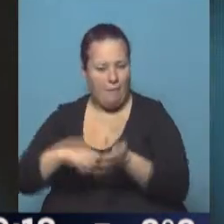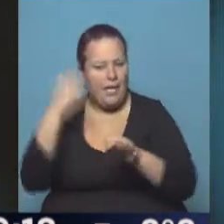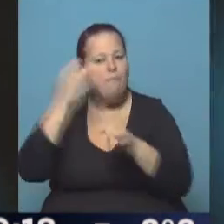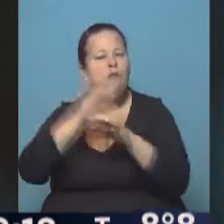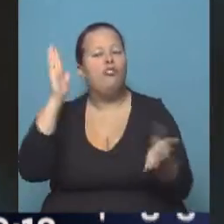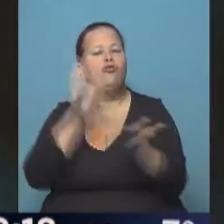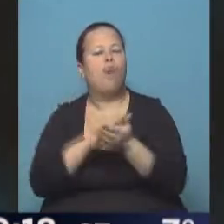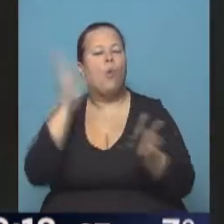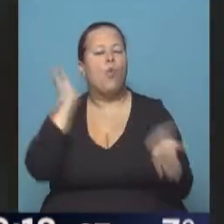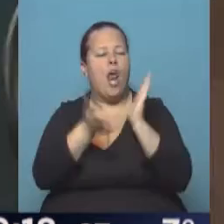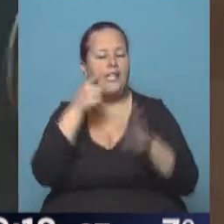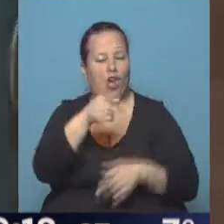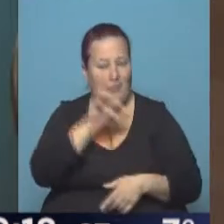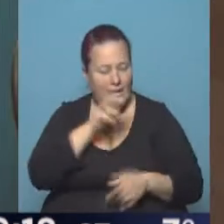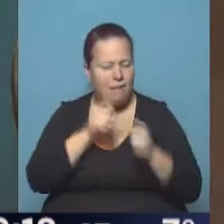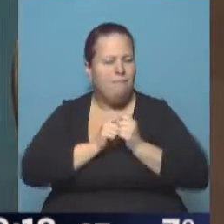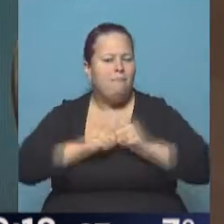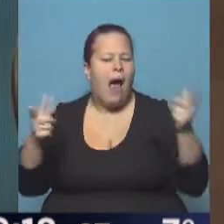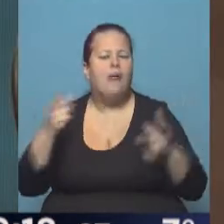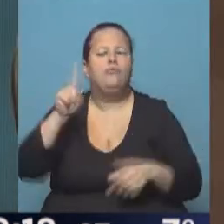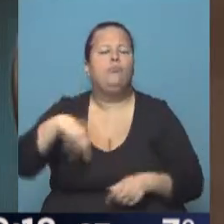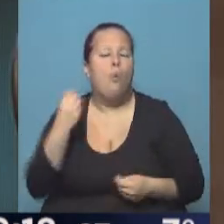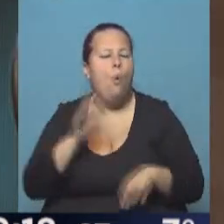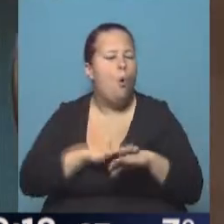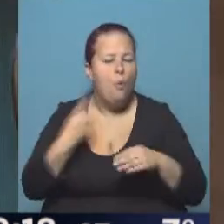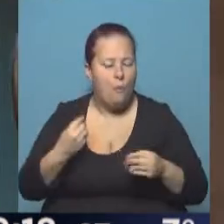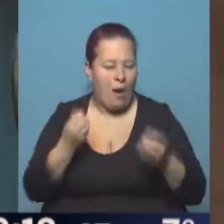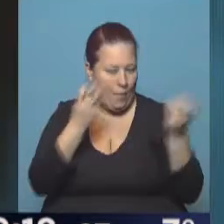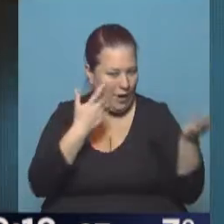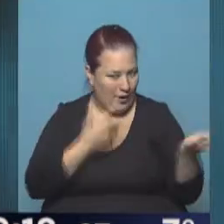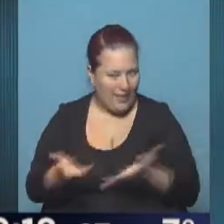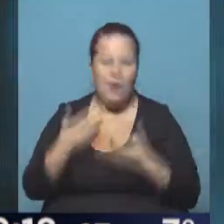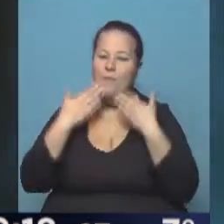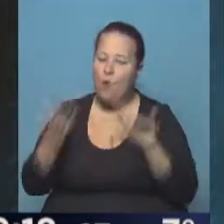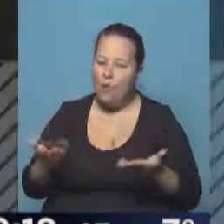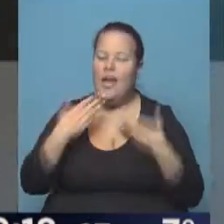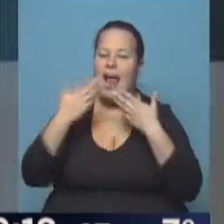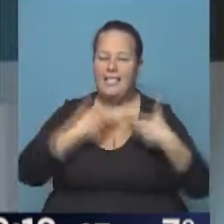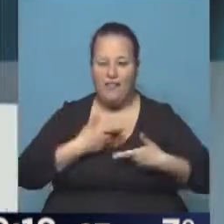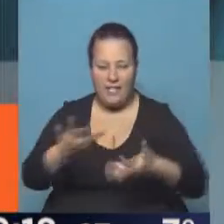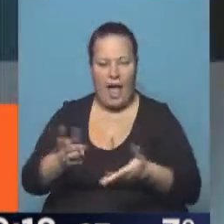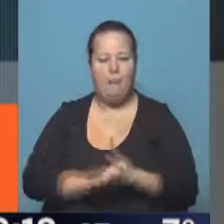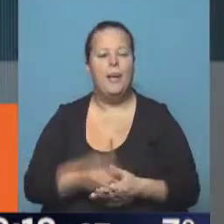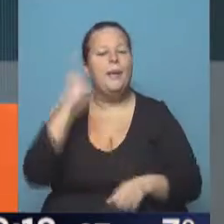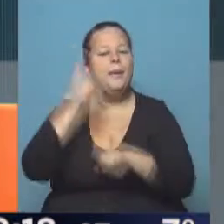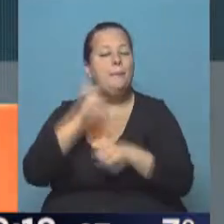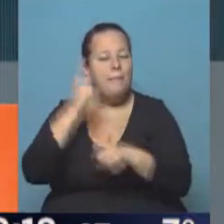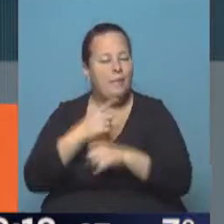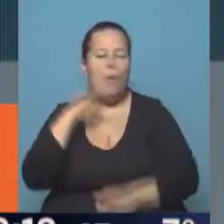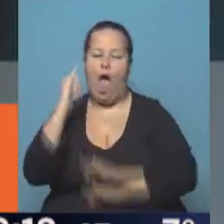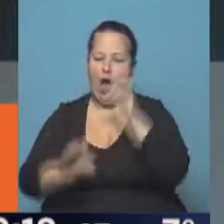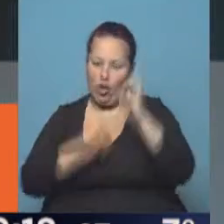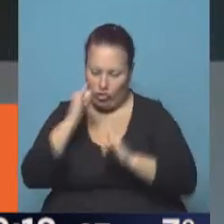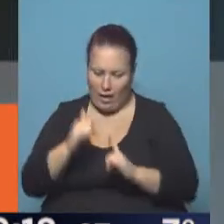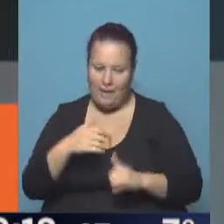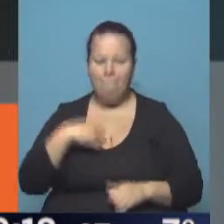especializadas en violencia de género y este aumento. ¿A qué se debe? ¿Qué tal, doctora? Bienvenida. Muchas gracias, gracias por invitarme. Lo primero que quiero decir